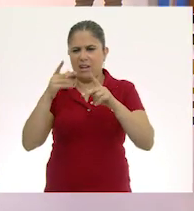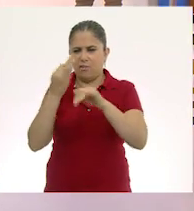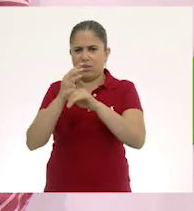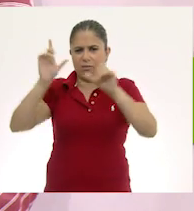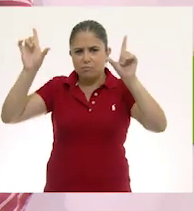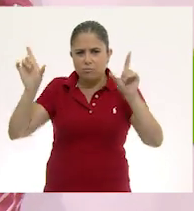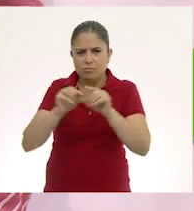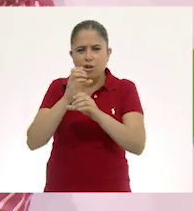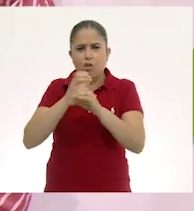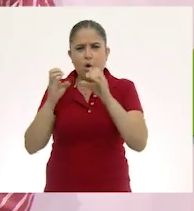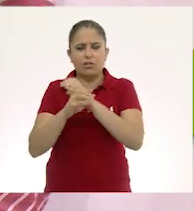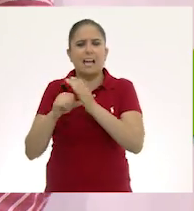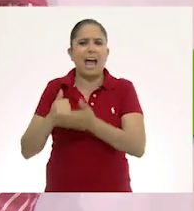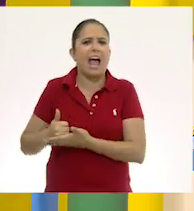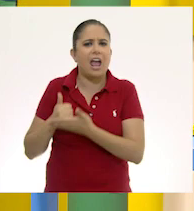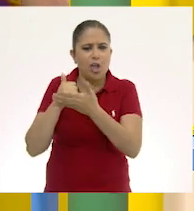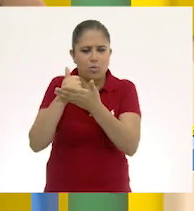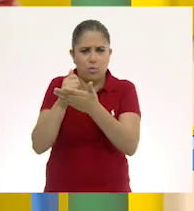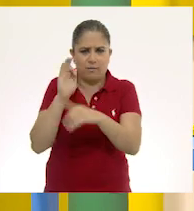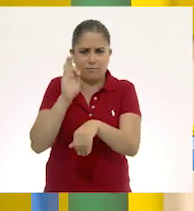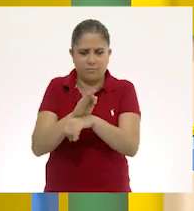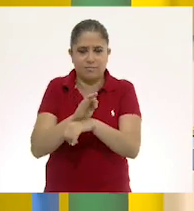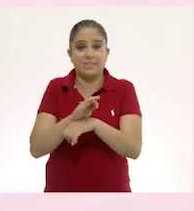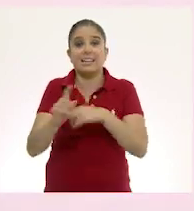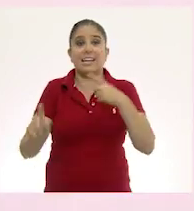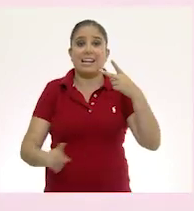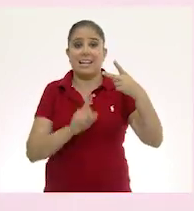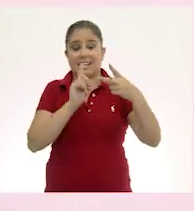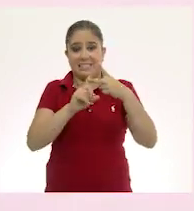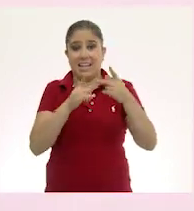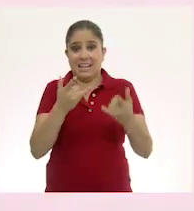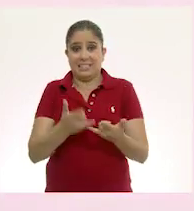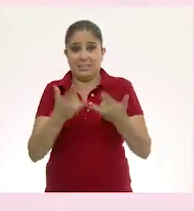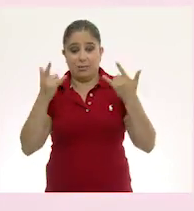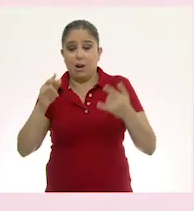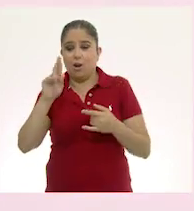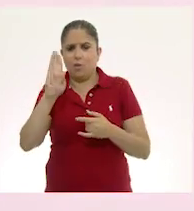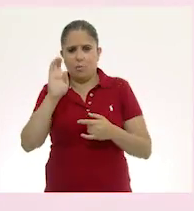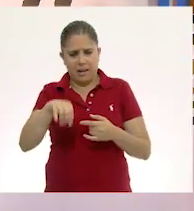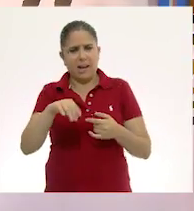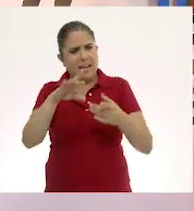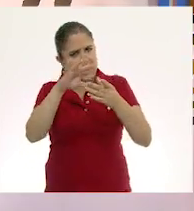con cosas que ayudan. Así es. En la segunda historia,